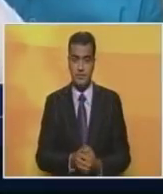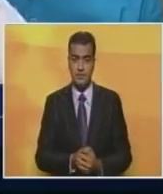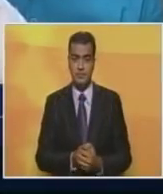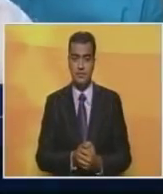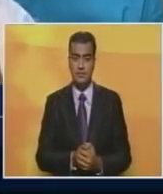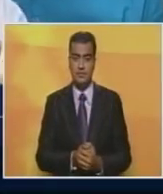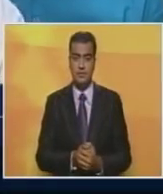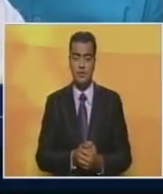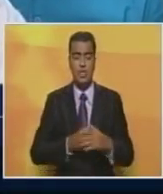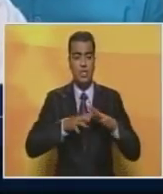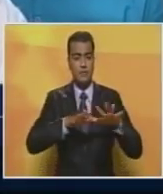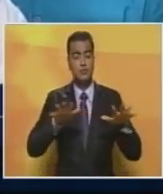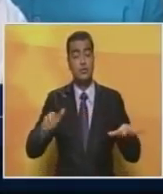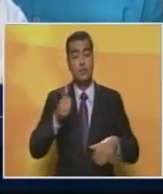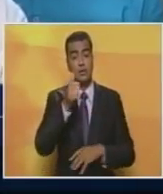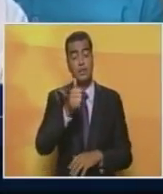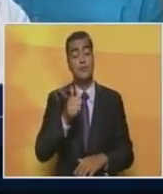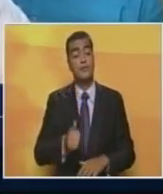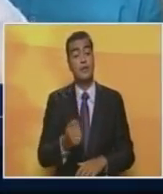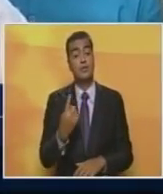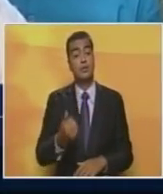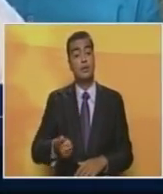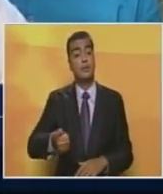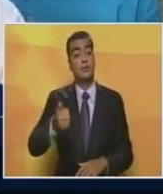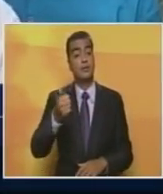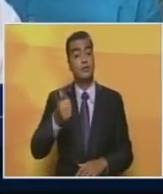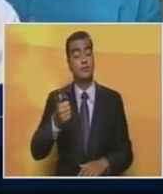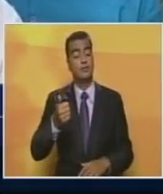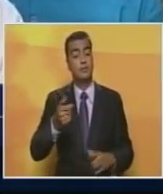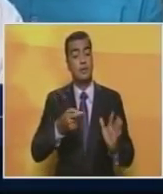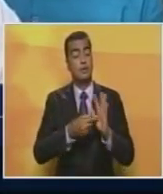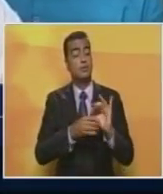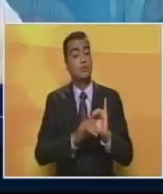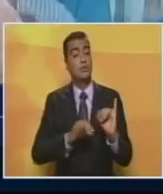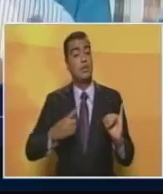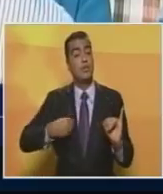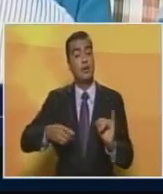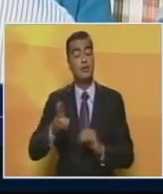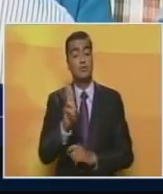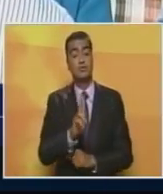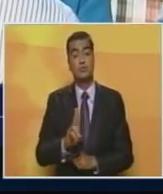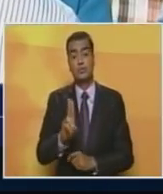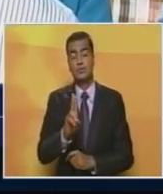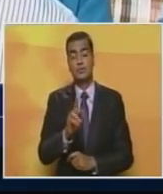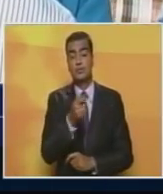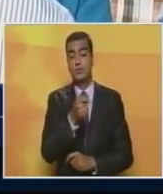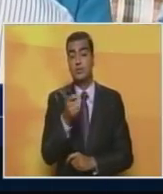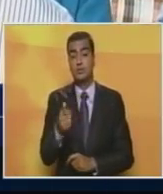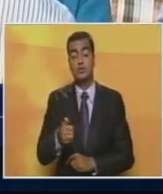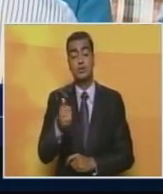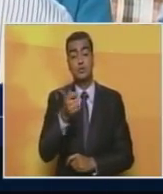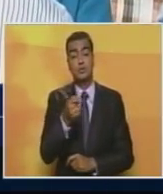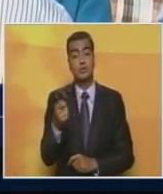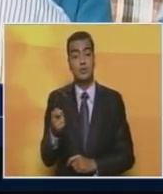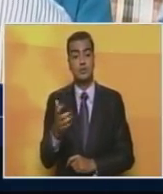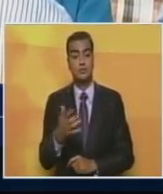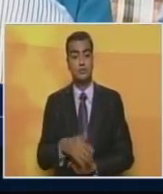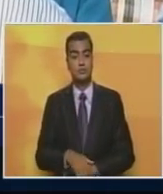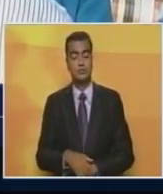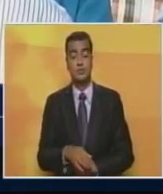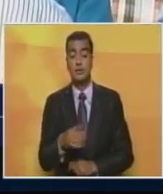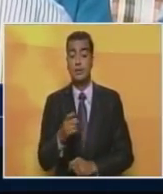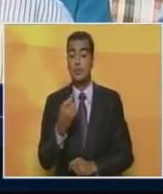la discusión, cada vez que tenga que haber un incremento de las consecuencias que tengan a los usuarios. Ajustamos la tarifa, suben el pasaje mínimo. Entonces